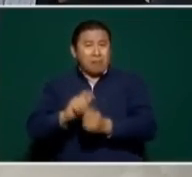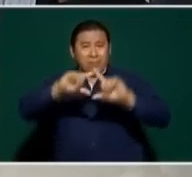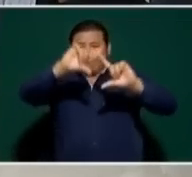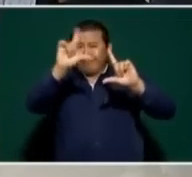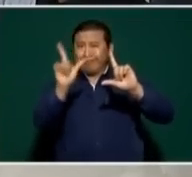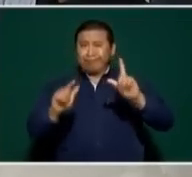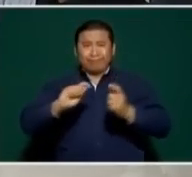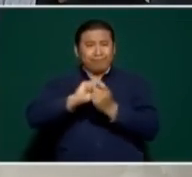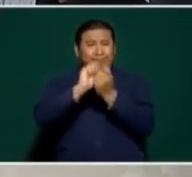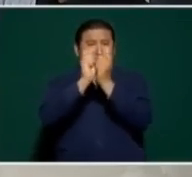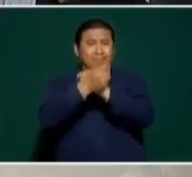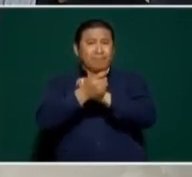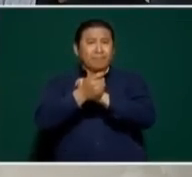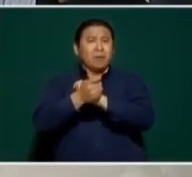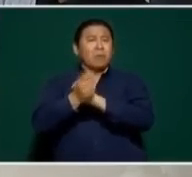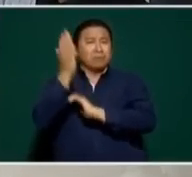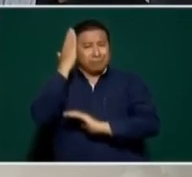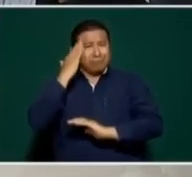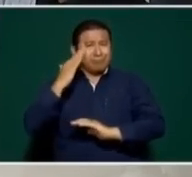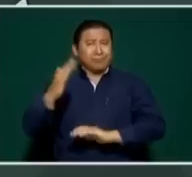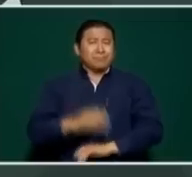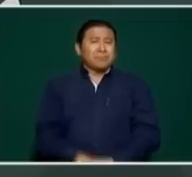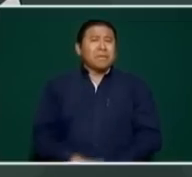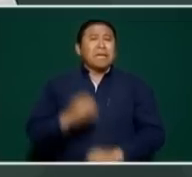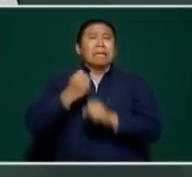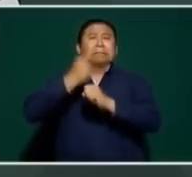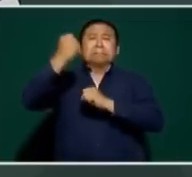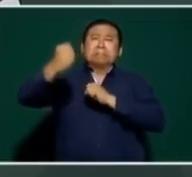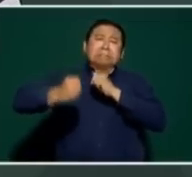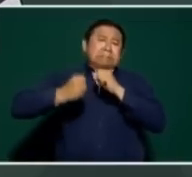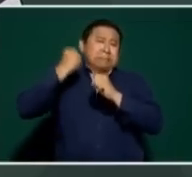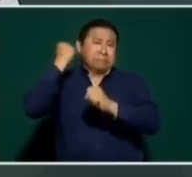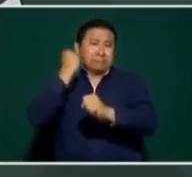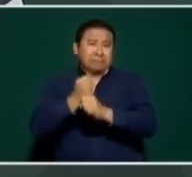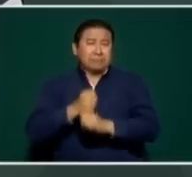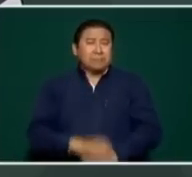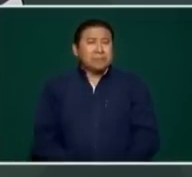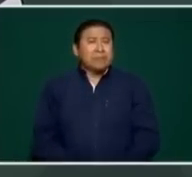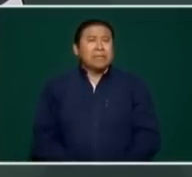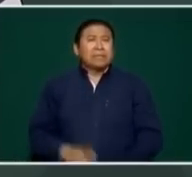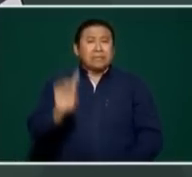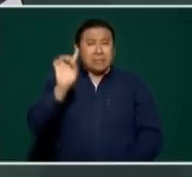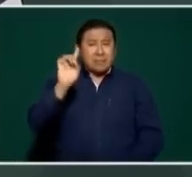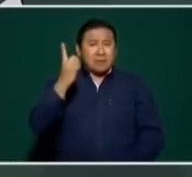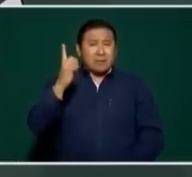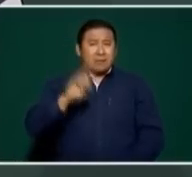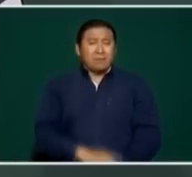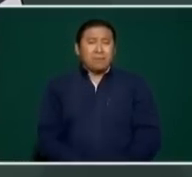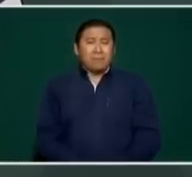México? ¿En cuánto tiempo? Este año, diciembre.